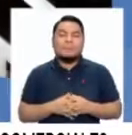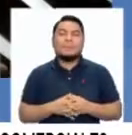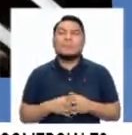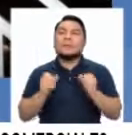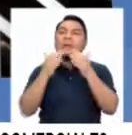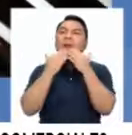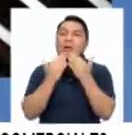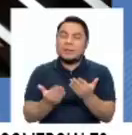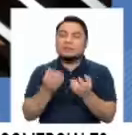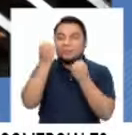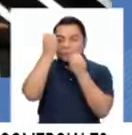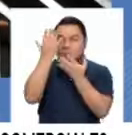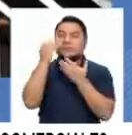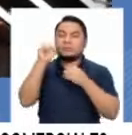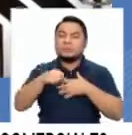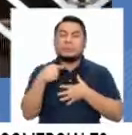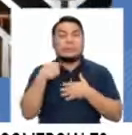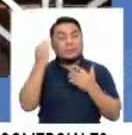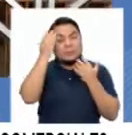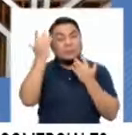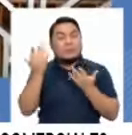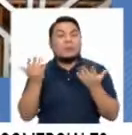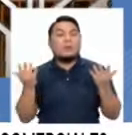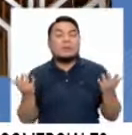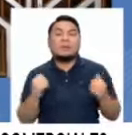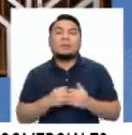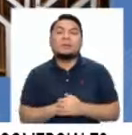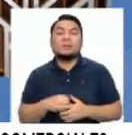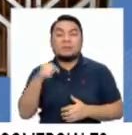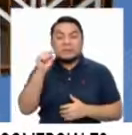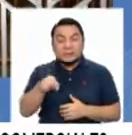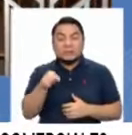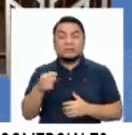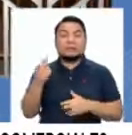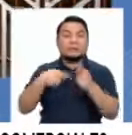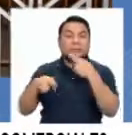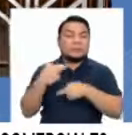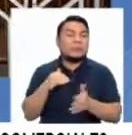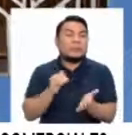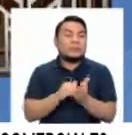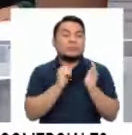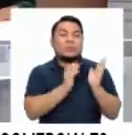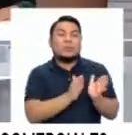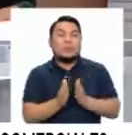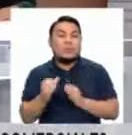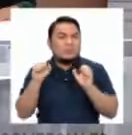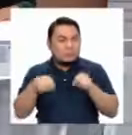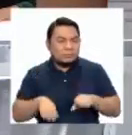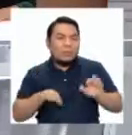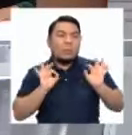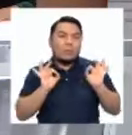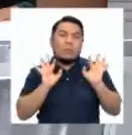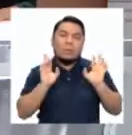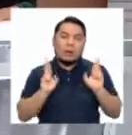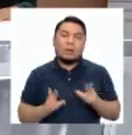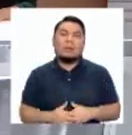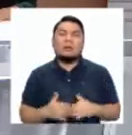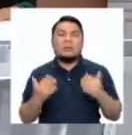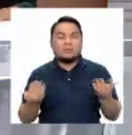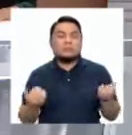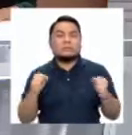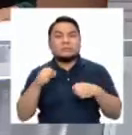Gracias, Omar, por la información. Bueno, esperemos pues que este retorno sea lo más ordenado posible, ¿no? Y que, digamos,